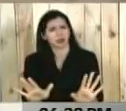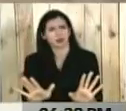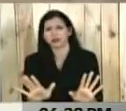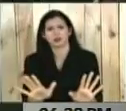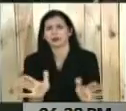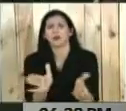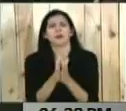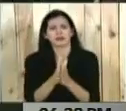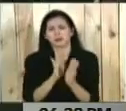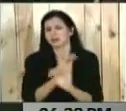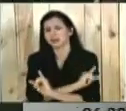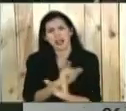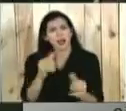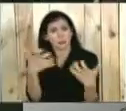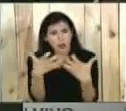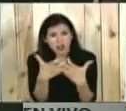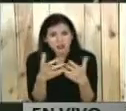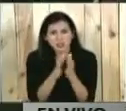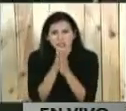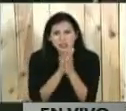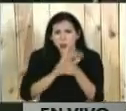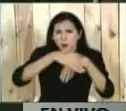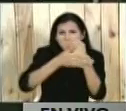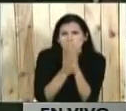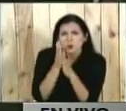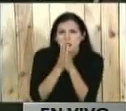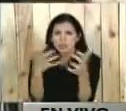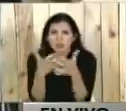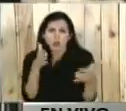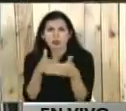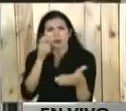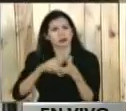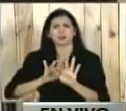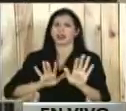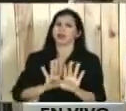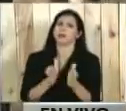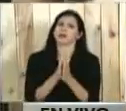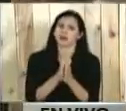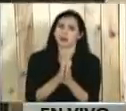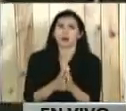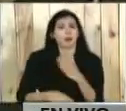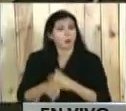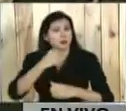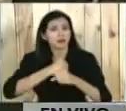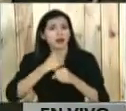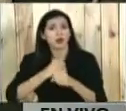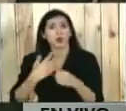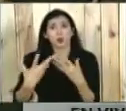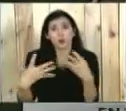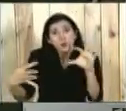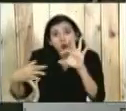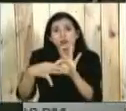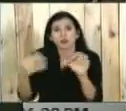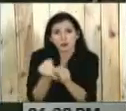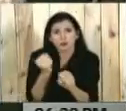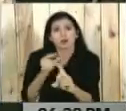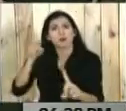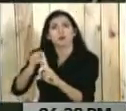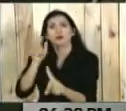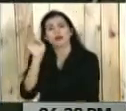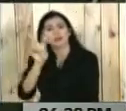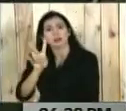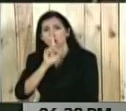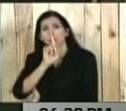de violencia, ya basta de conspiración, ya basta de guerras contra el pueblo. Vamos a trabajar, vamos a remar juntos por una sola